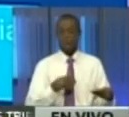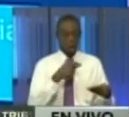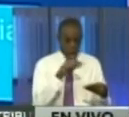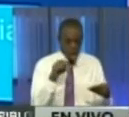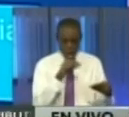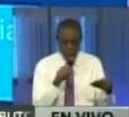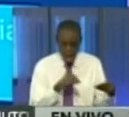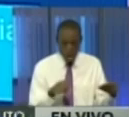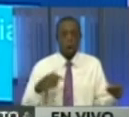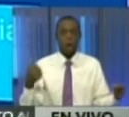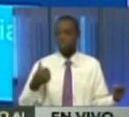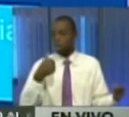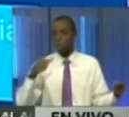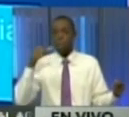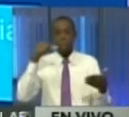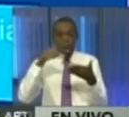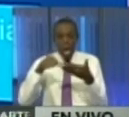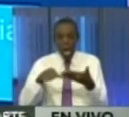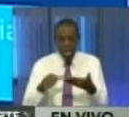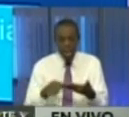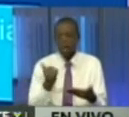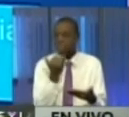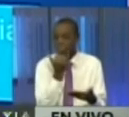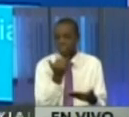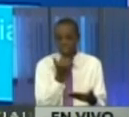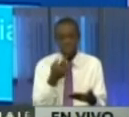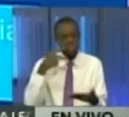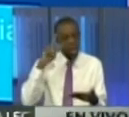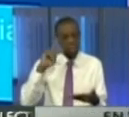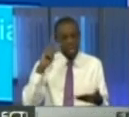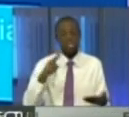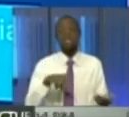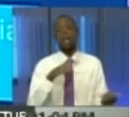eran huellas y se habían quedado allí. Y habían un grupo,